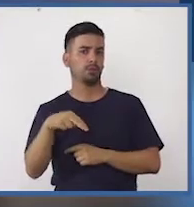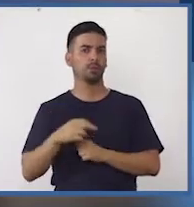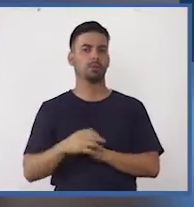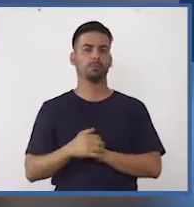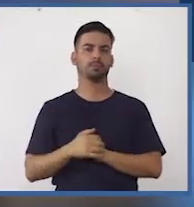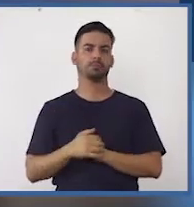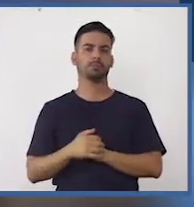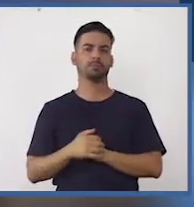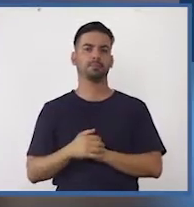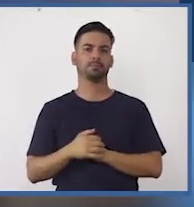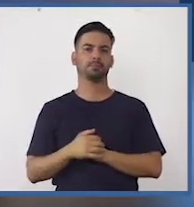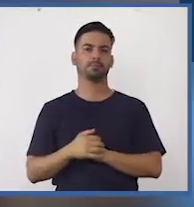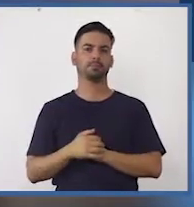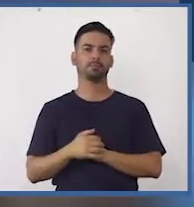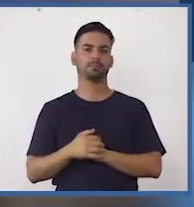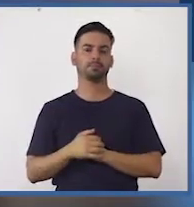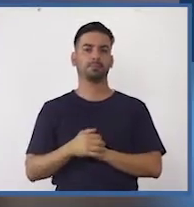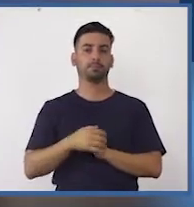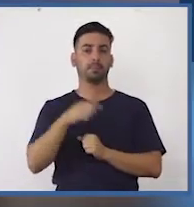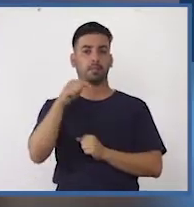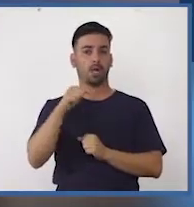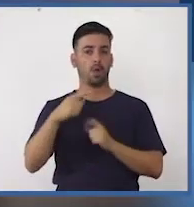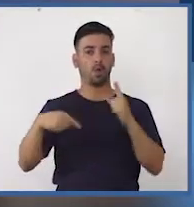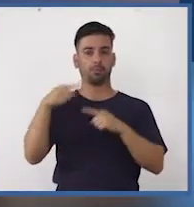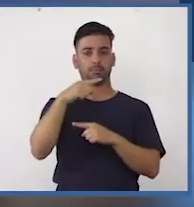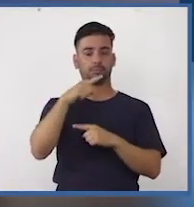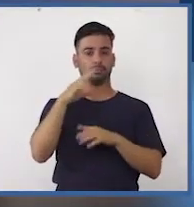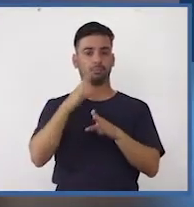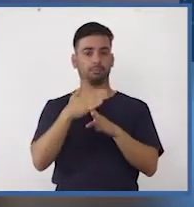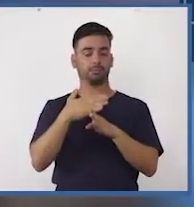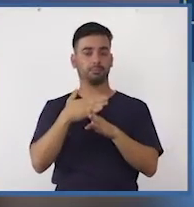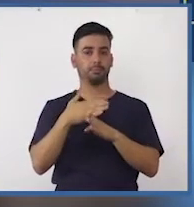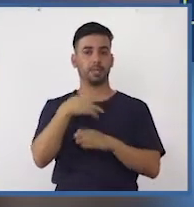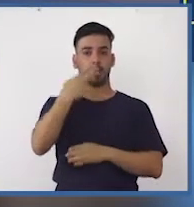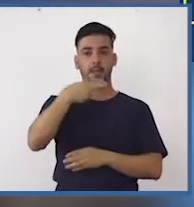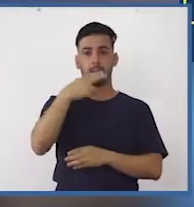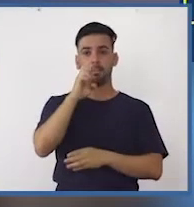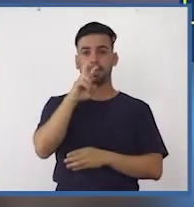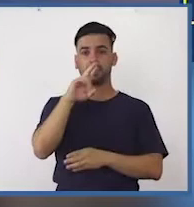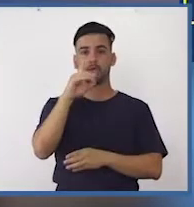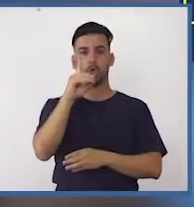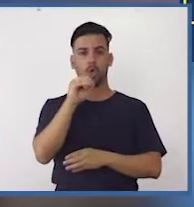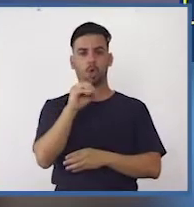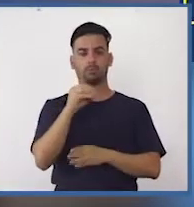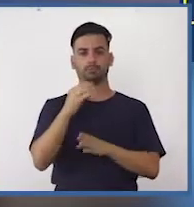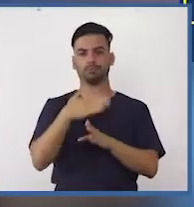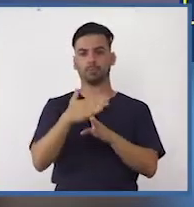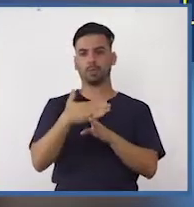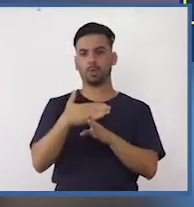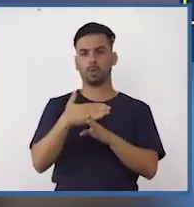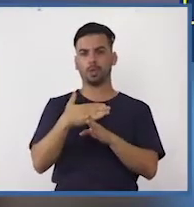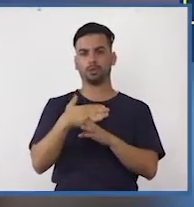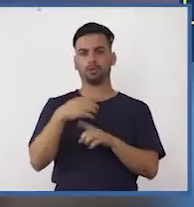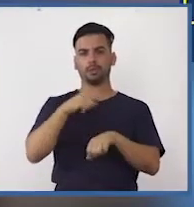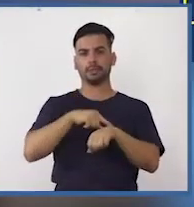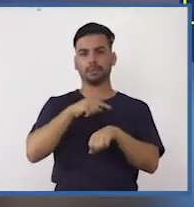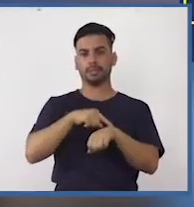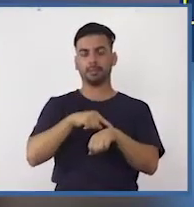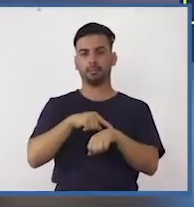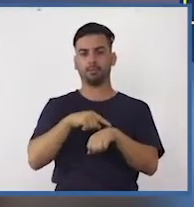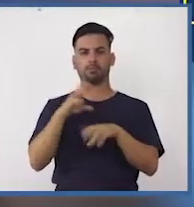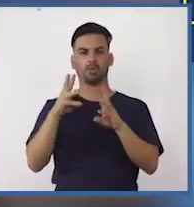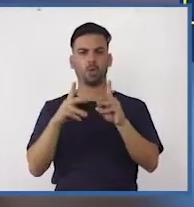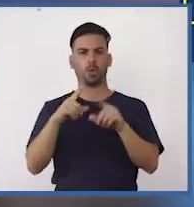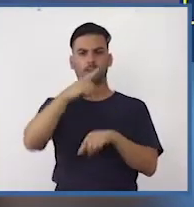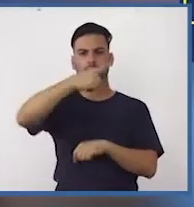el tiempo. ¿Ya? Y ahora estamos diciendo que el periodo lo podemos calcular entre el tiempo y el número de oscilaciones. ¿A qué